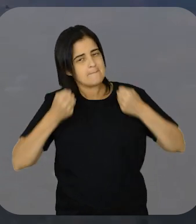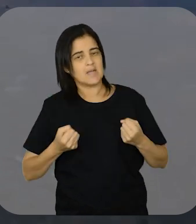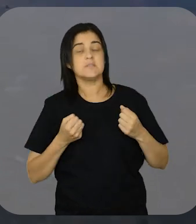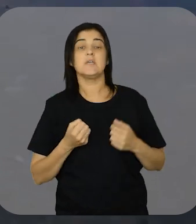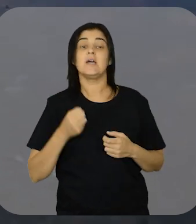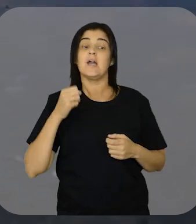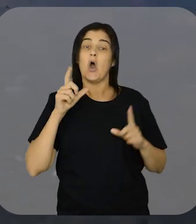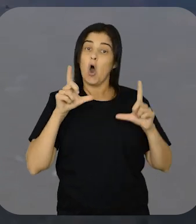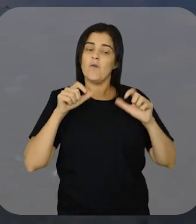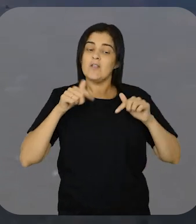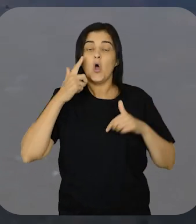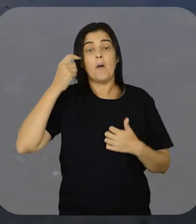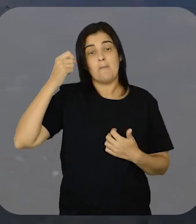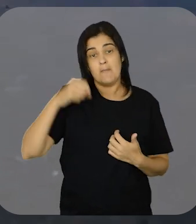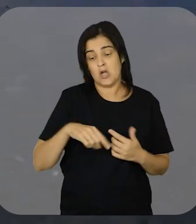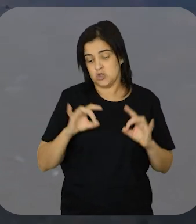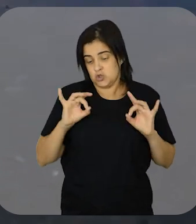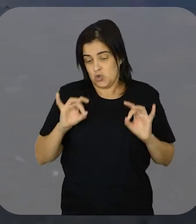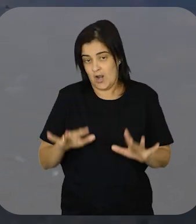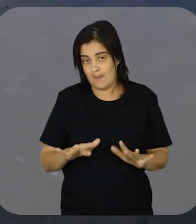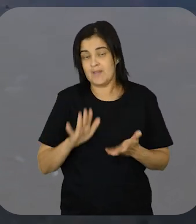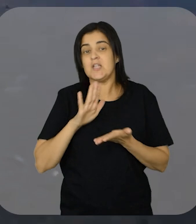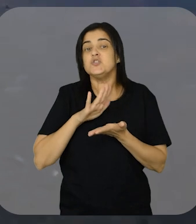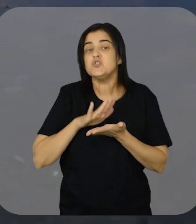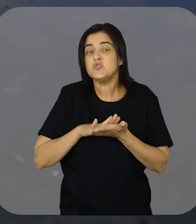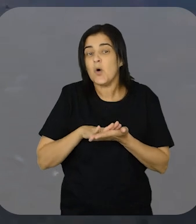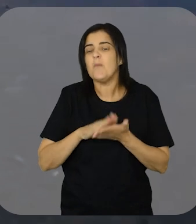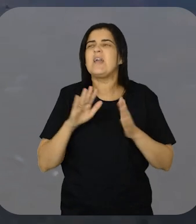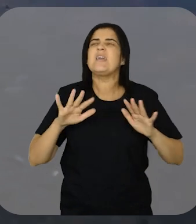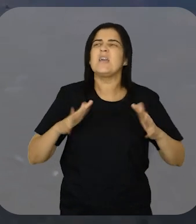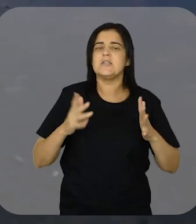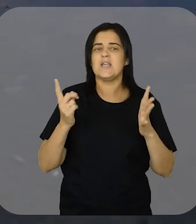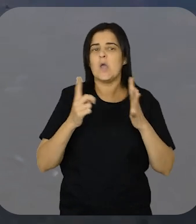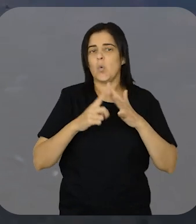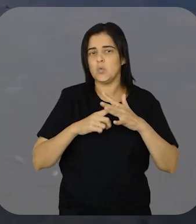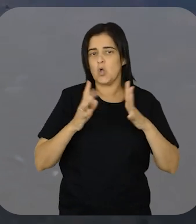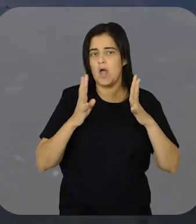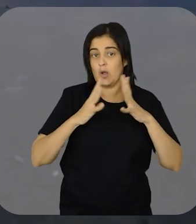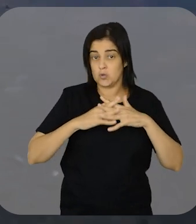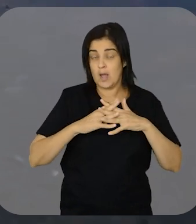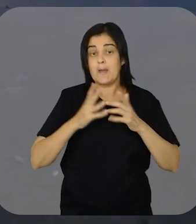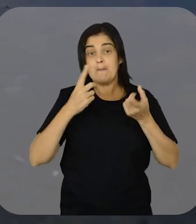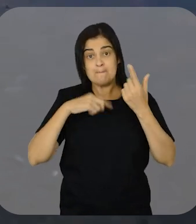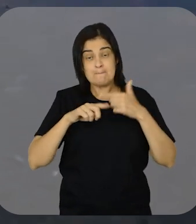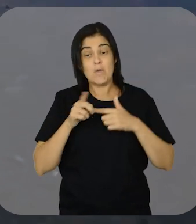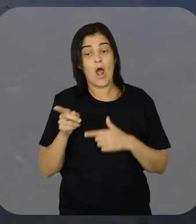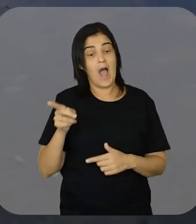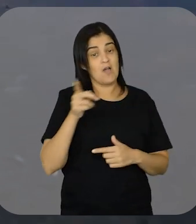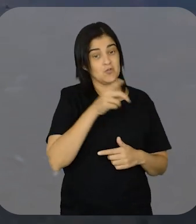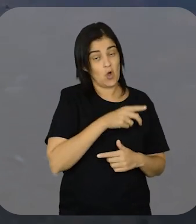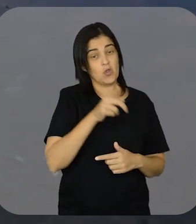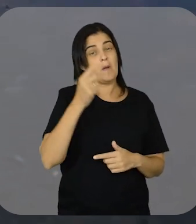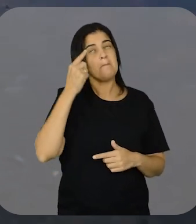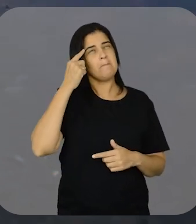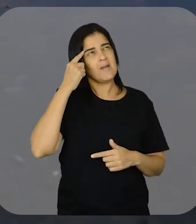Obviamente, esta es una mirada solamente respecto de lo que es la inclusión, pero los invito a todos a que miremos